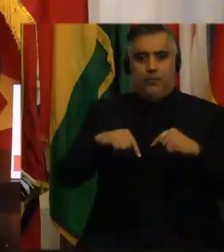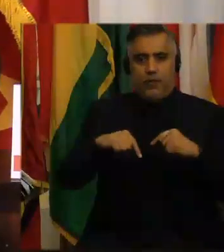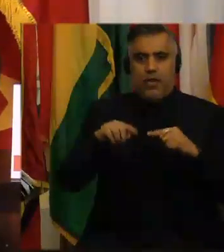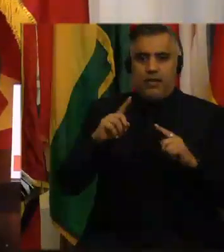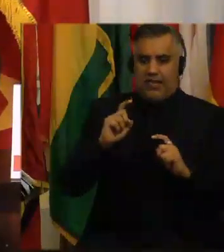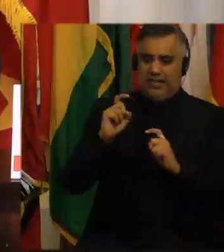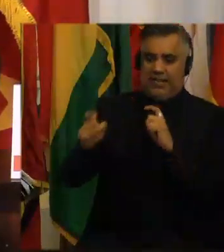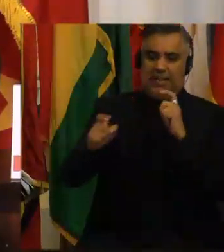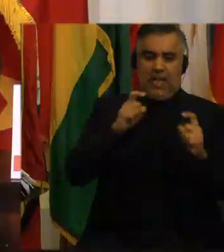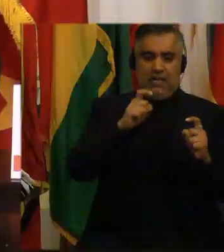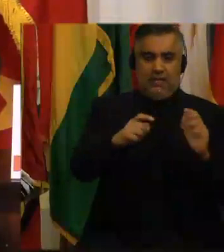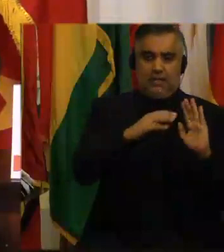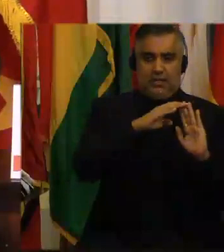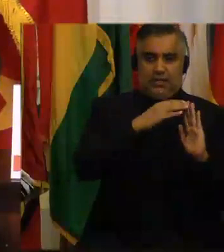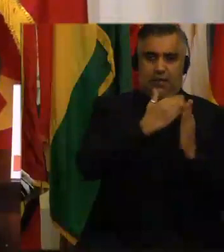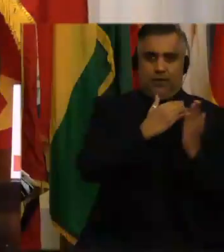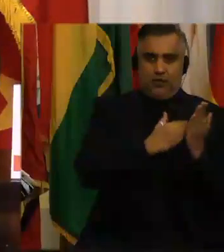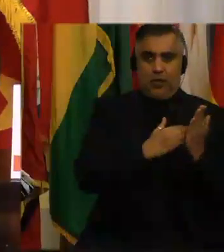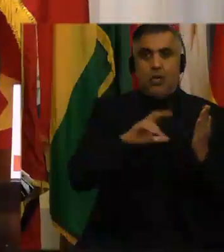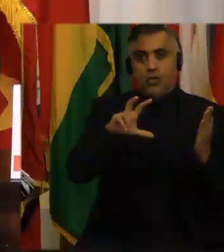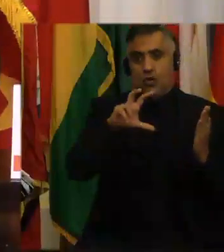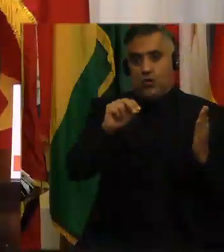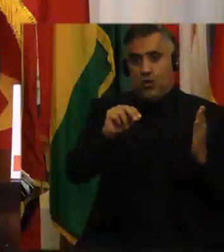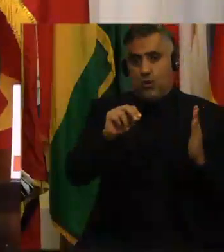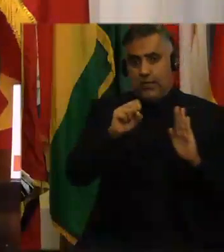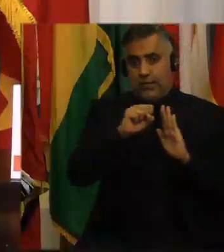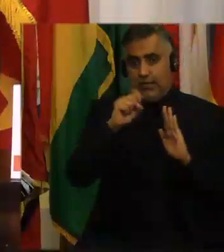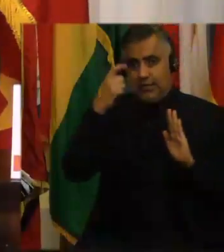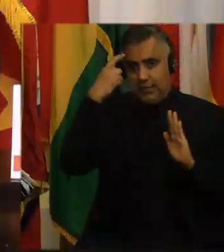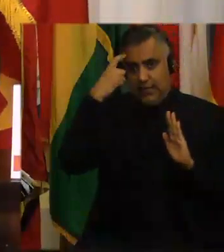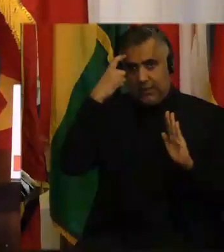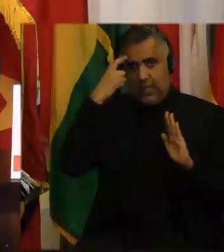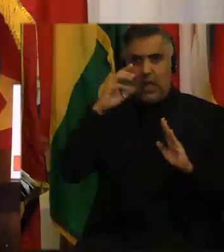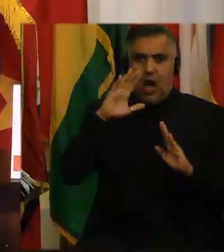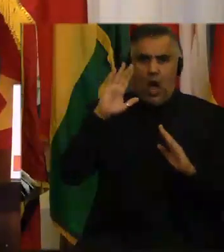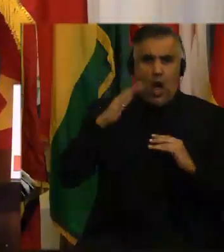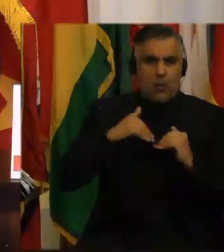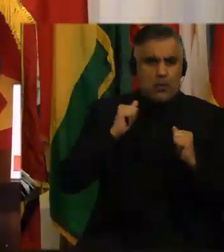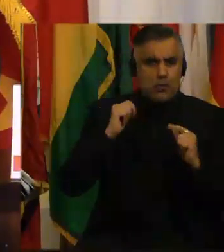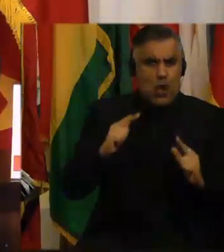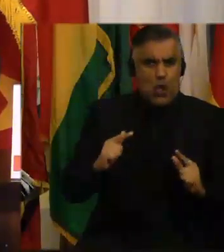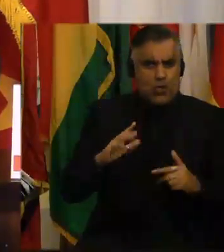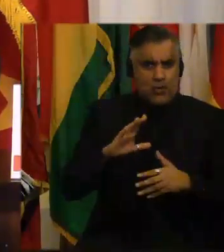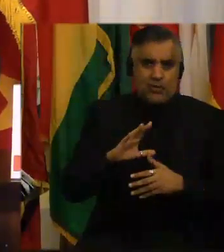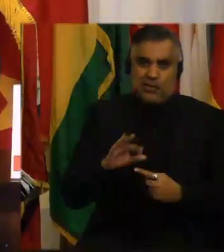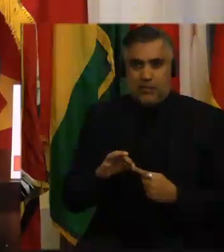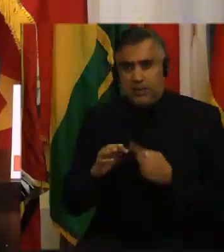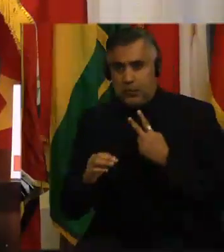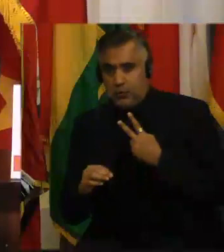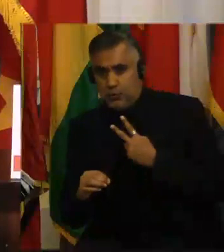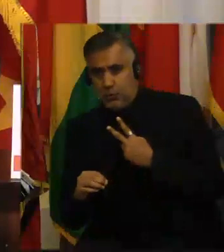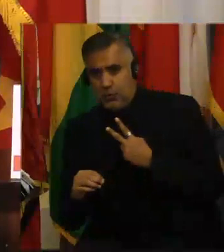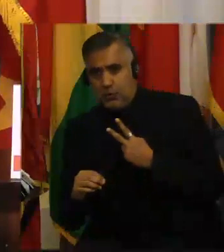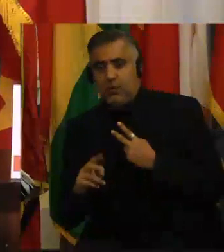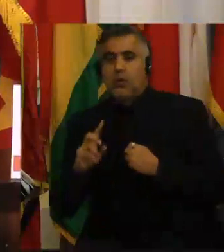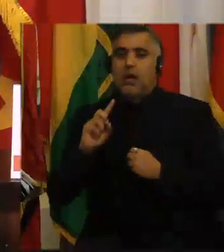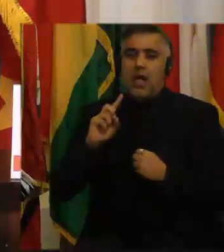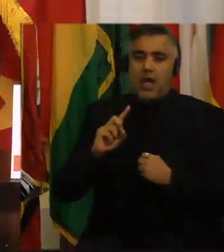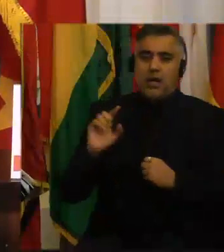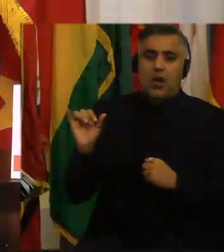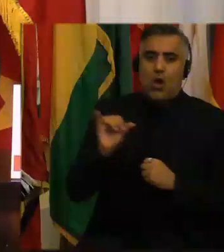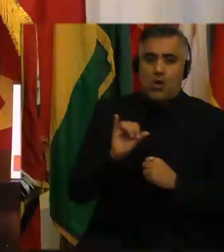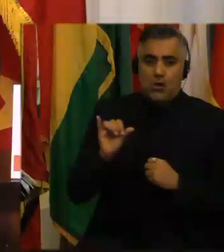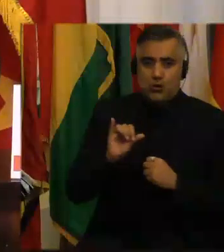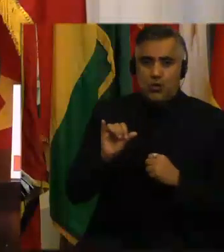sea, casi todos los de las Américas con dos excepciones. Y además, paralelamente,